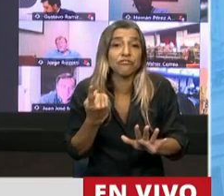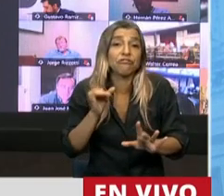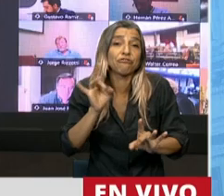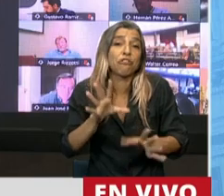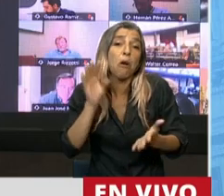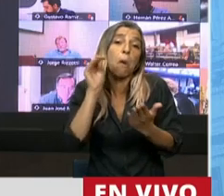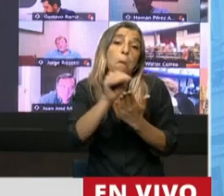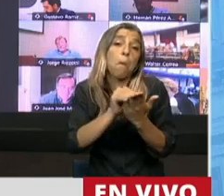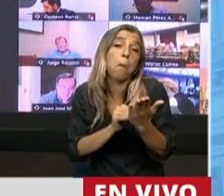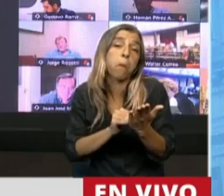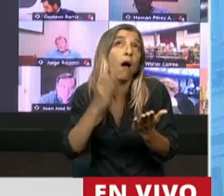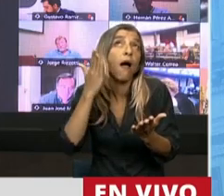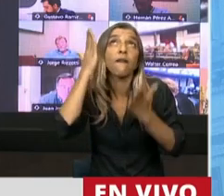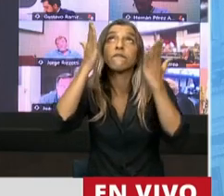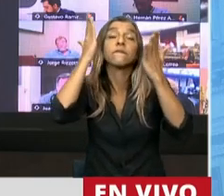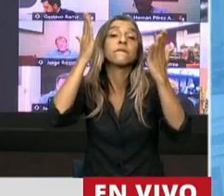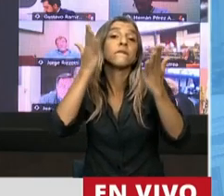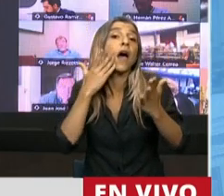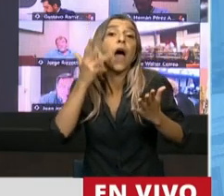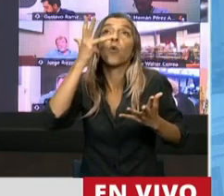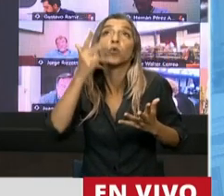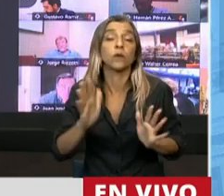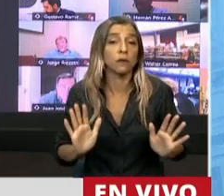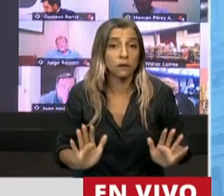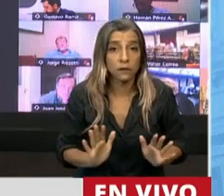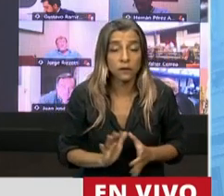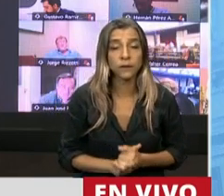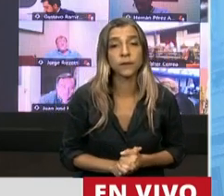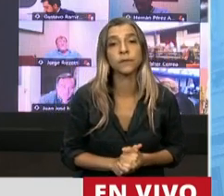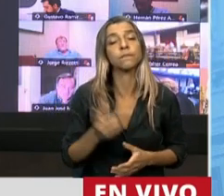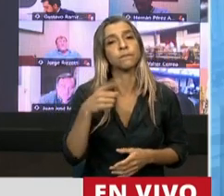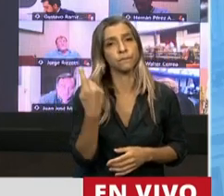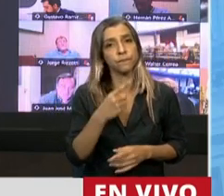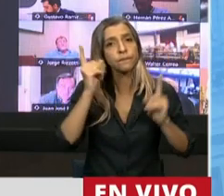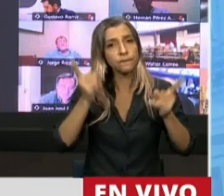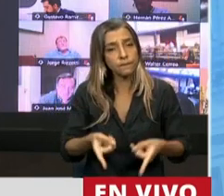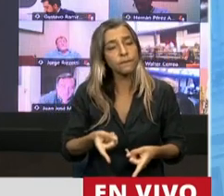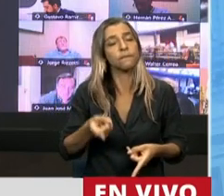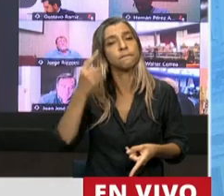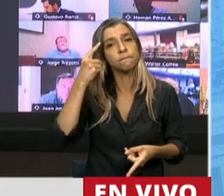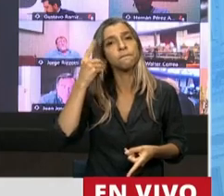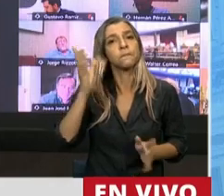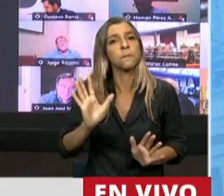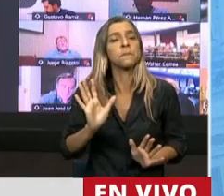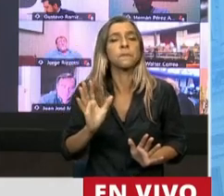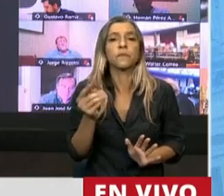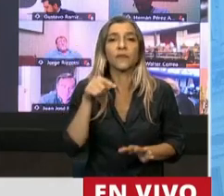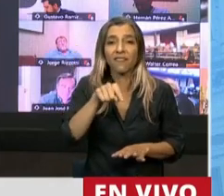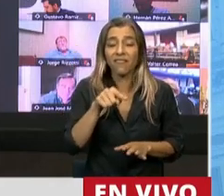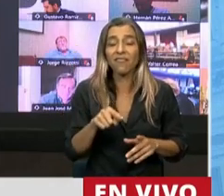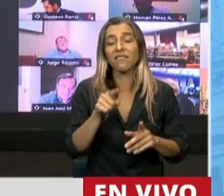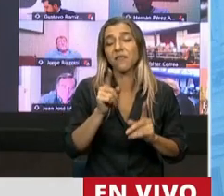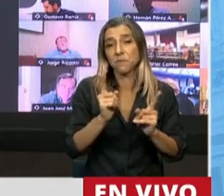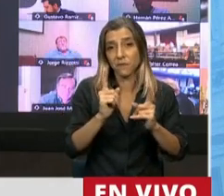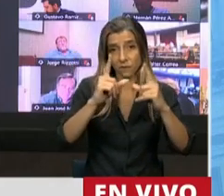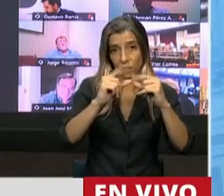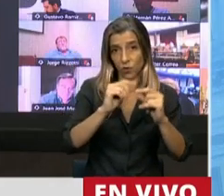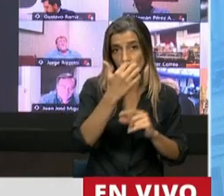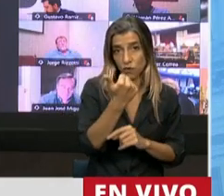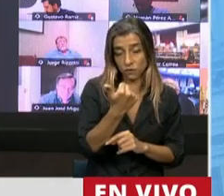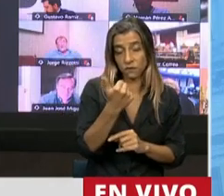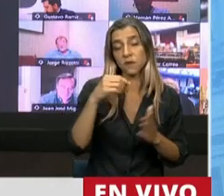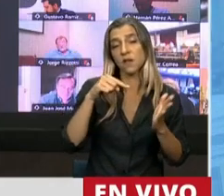más. También decimos que esa medida que habla, de la que habla el artículo 6